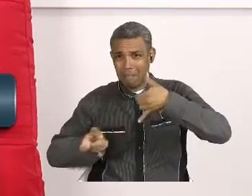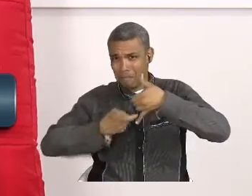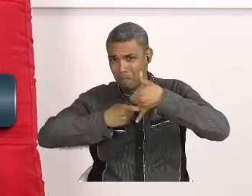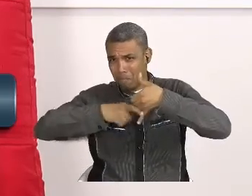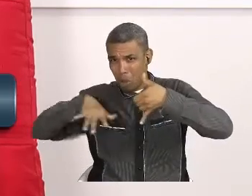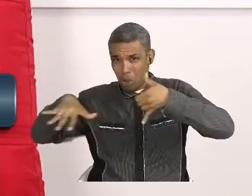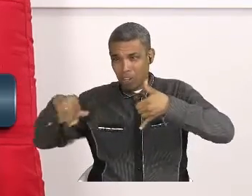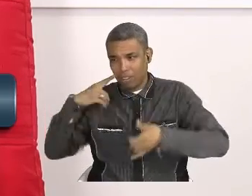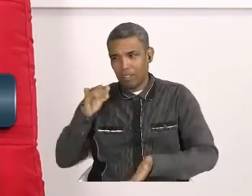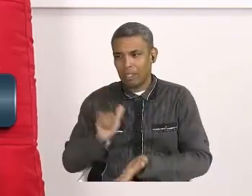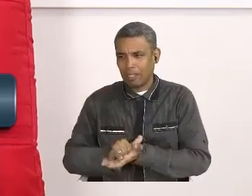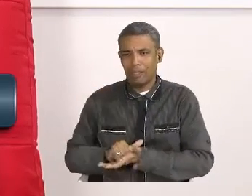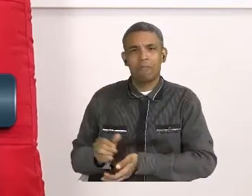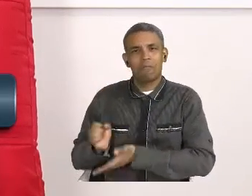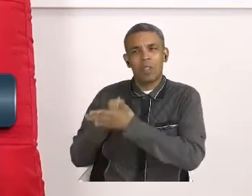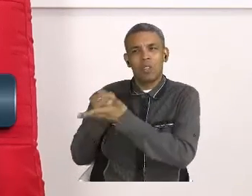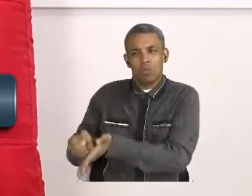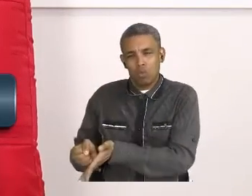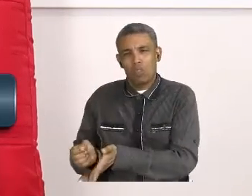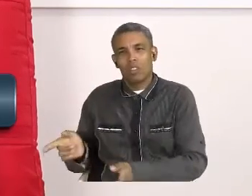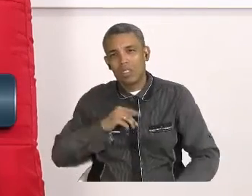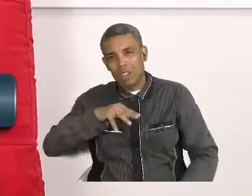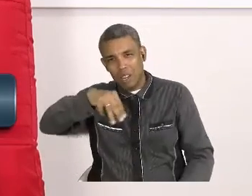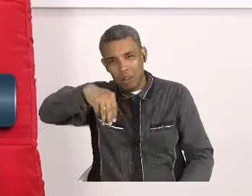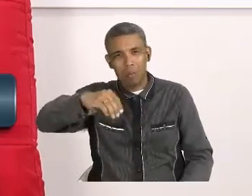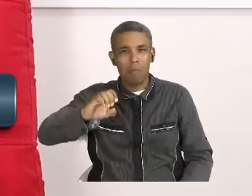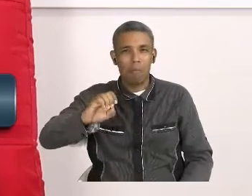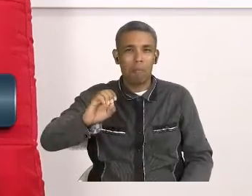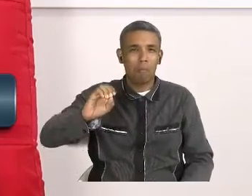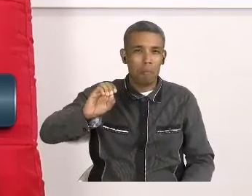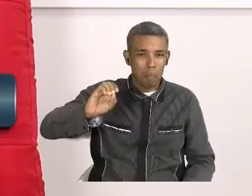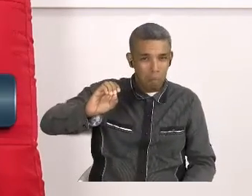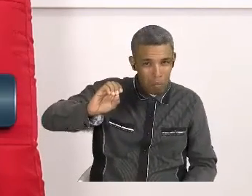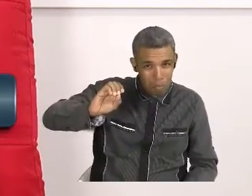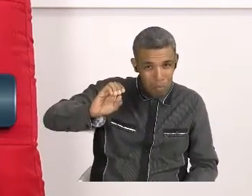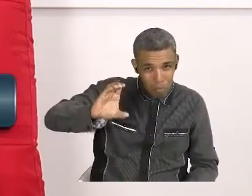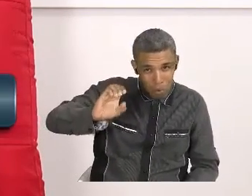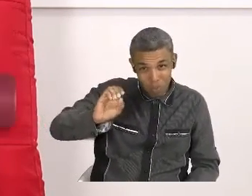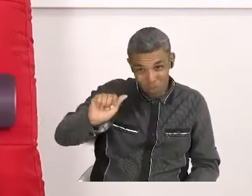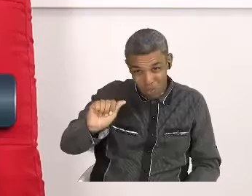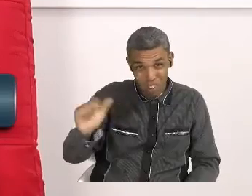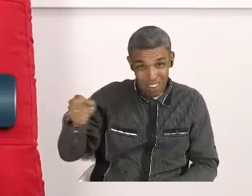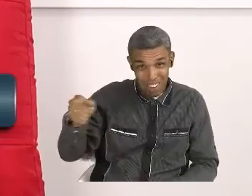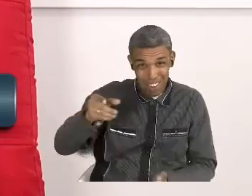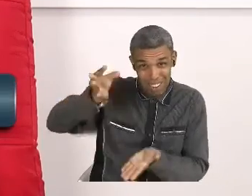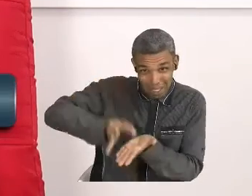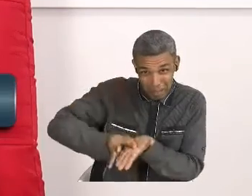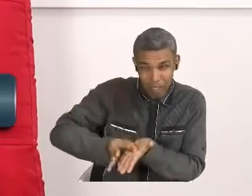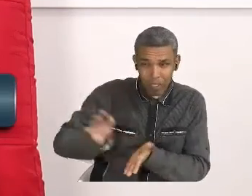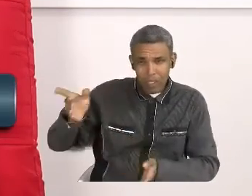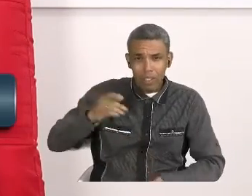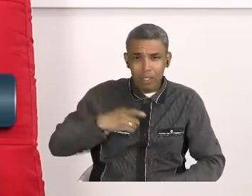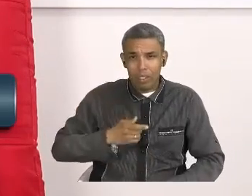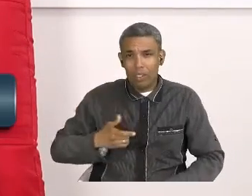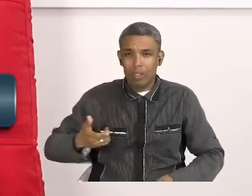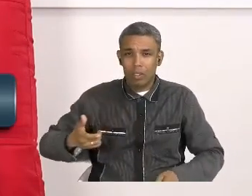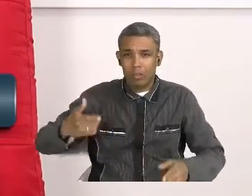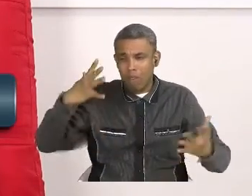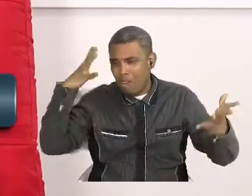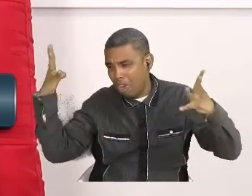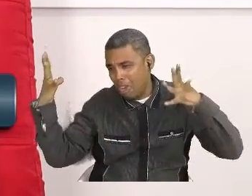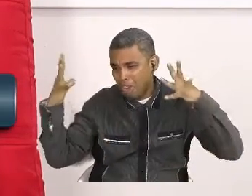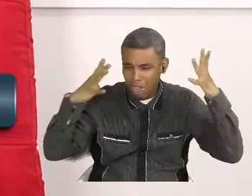los programas y las producciones independientes, para que ellos puedan obtener, digamos, estos beneficios que necesitan de primera